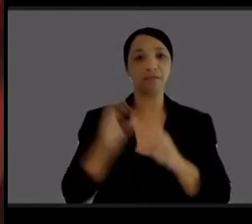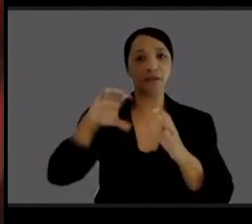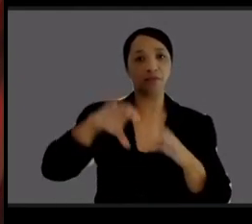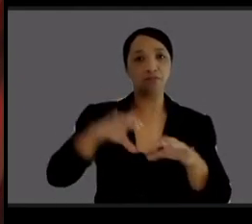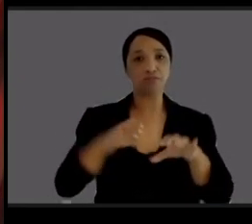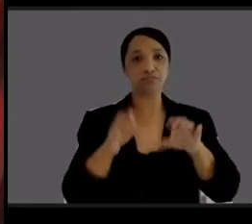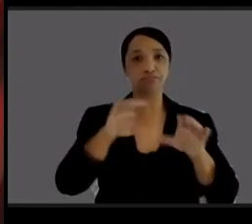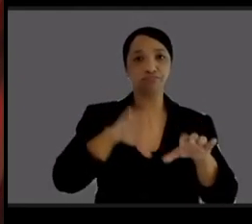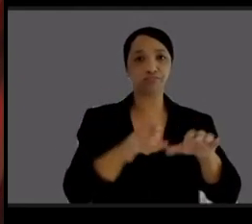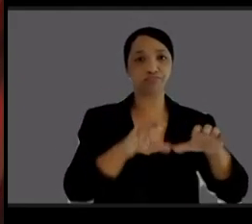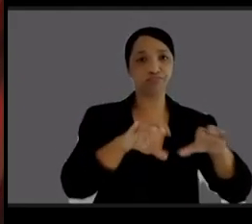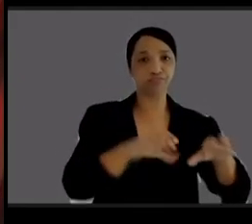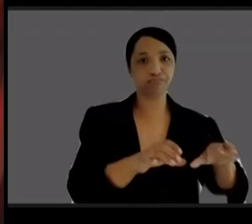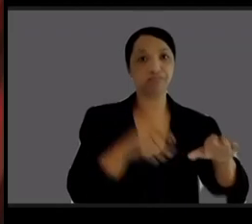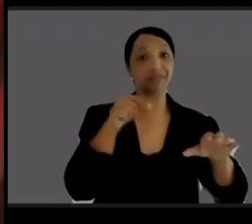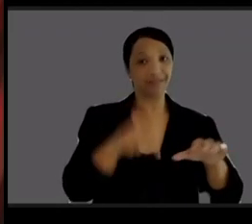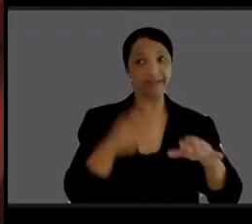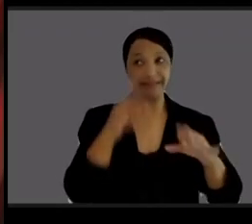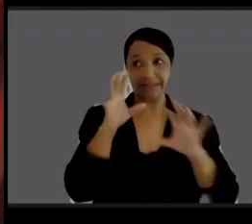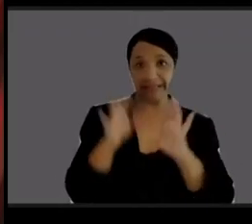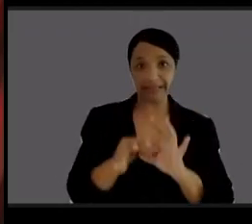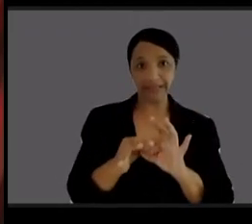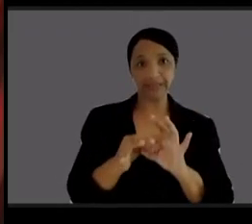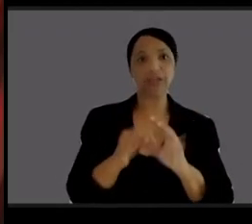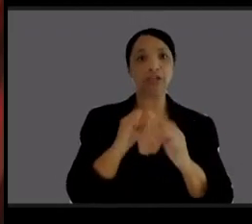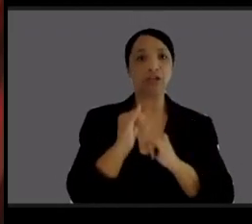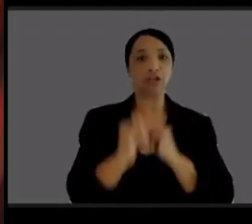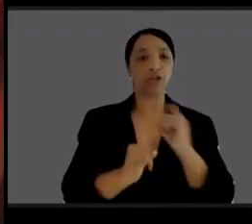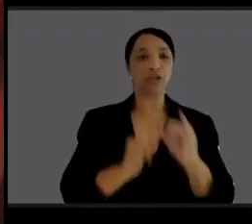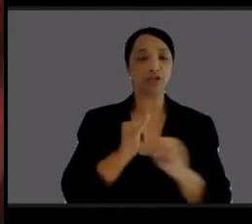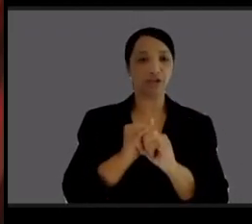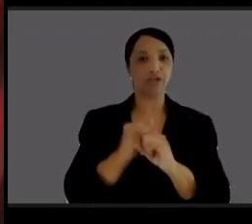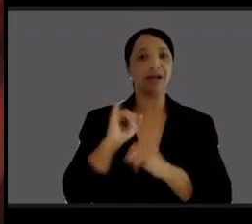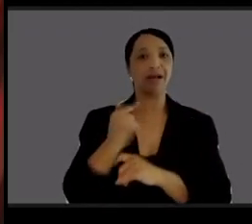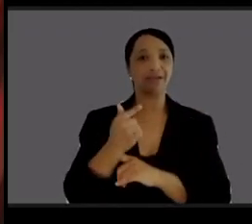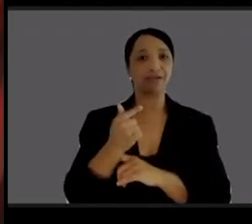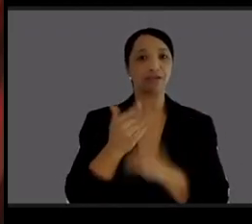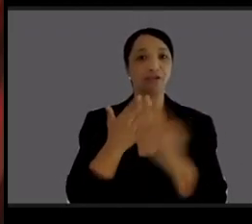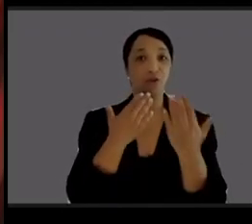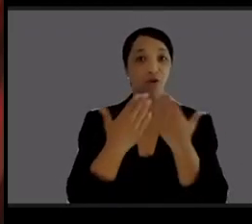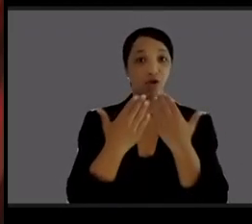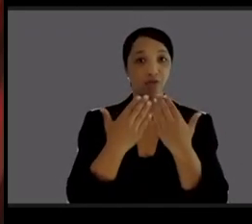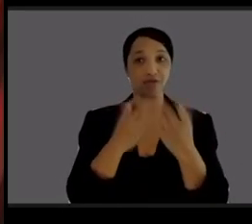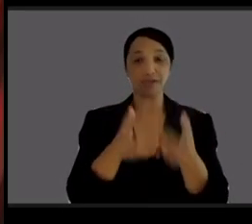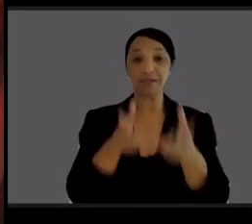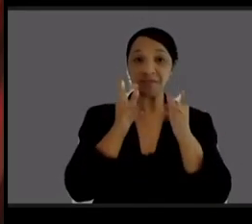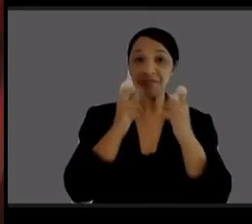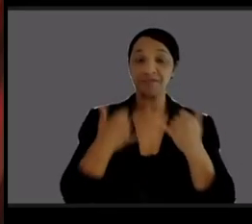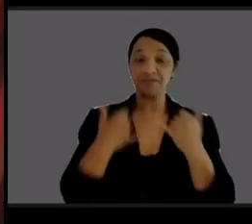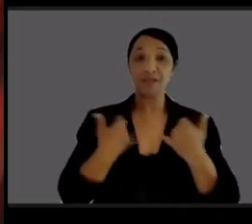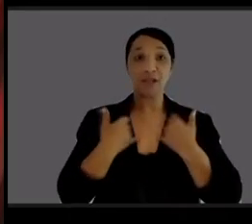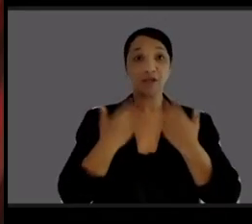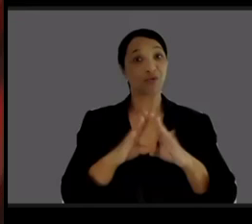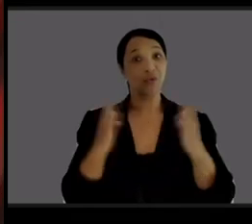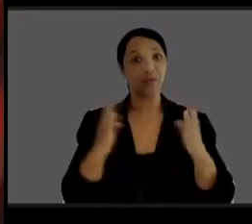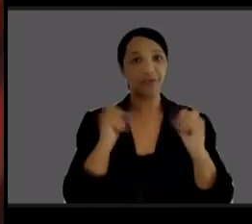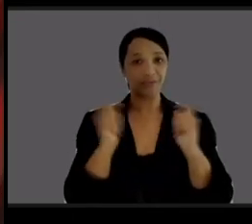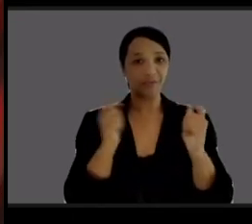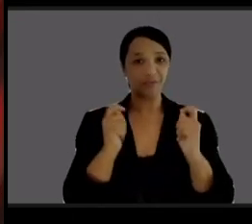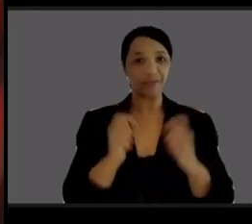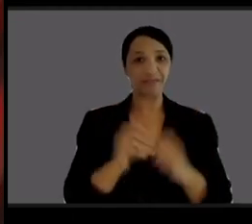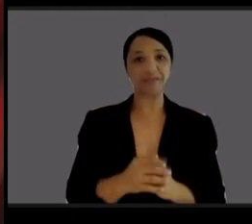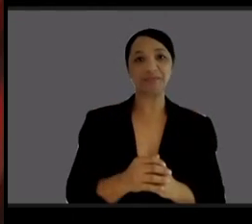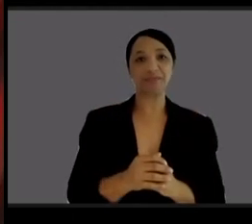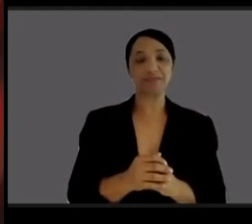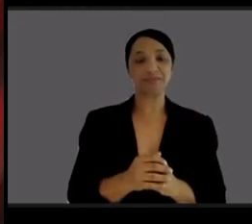un performance de kabuki digital que es adecuado para inaugurar esta conferencia. Que disfruten